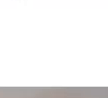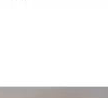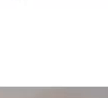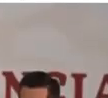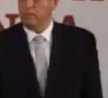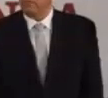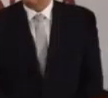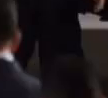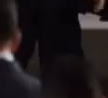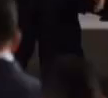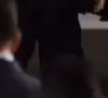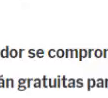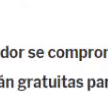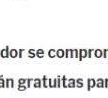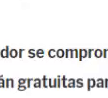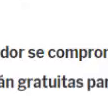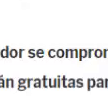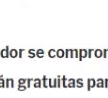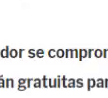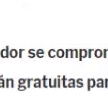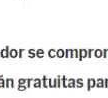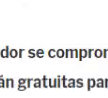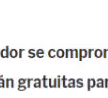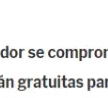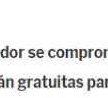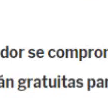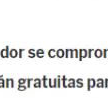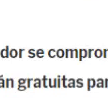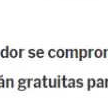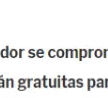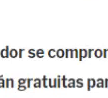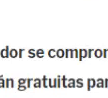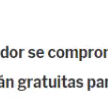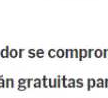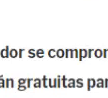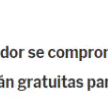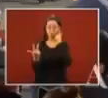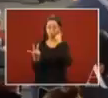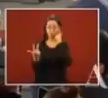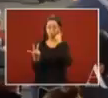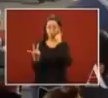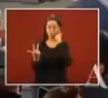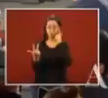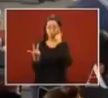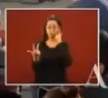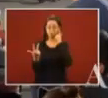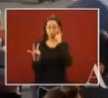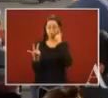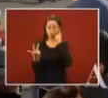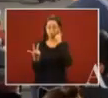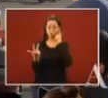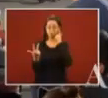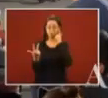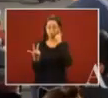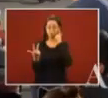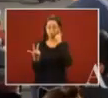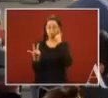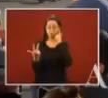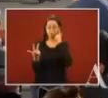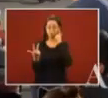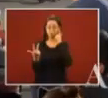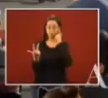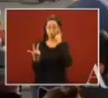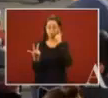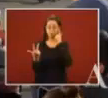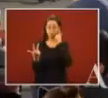apúntenlo, ¿verdad? Porque ya quedará consolidado, según el presidente, para el 1 de diciembre. Aquí están algunas de las